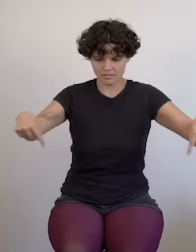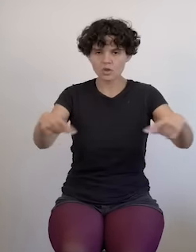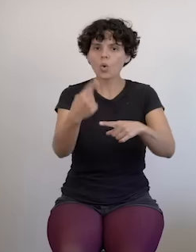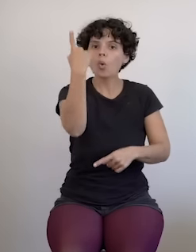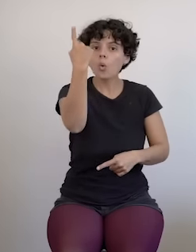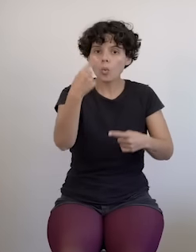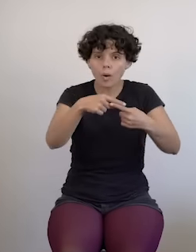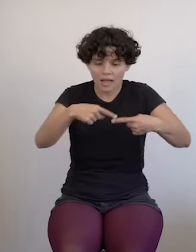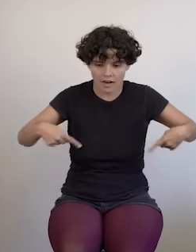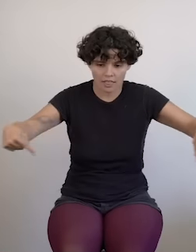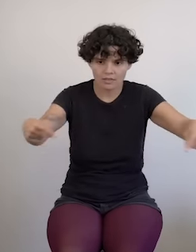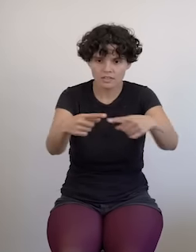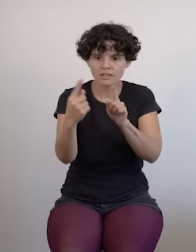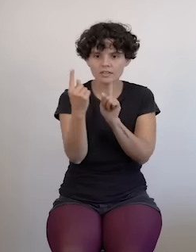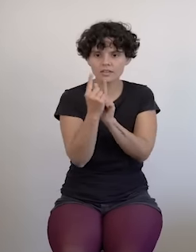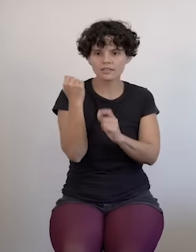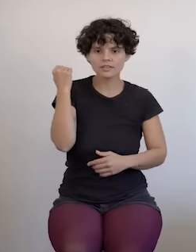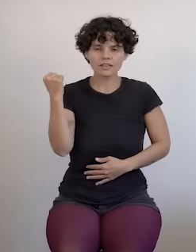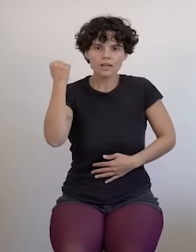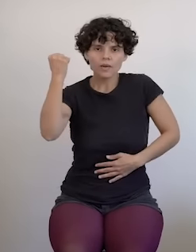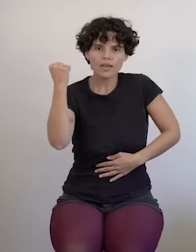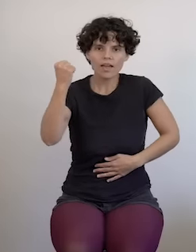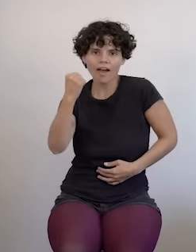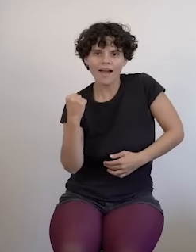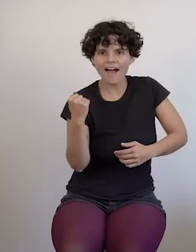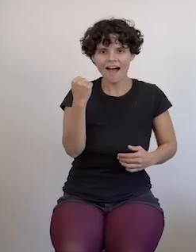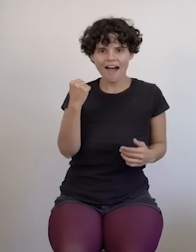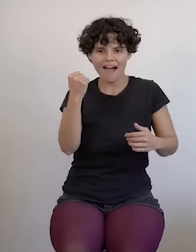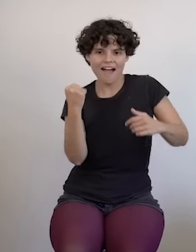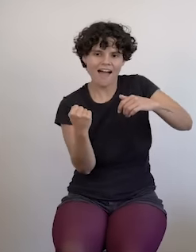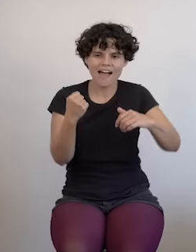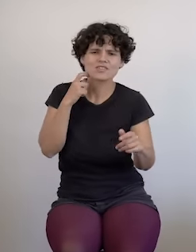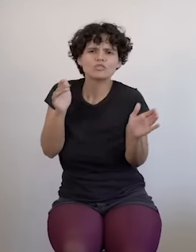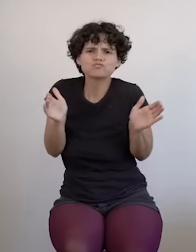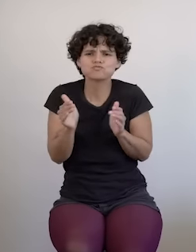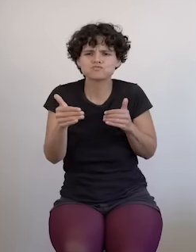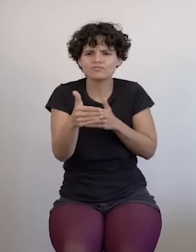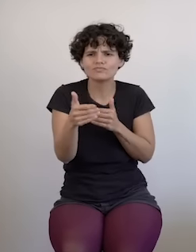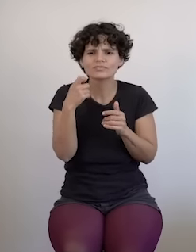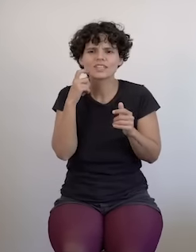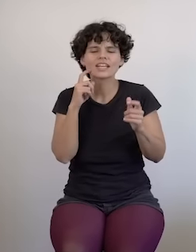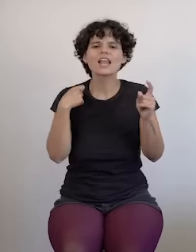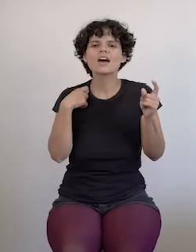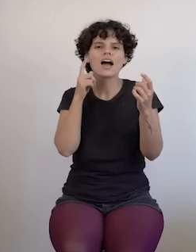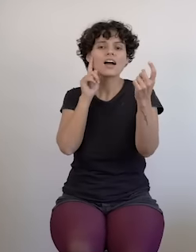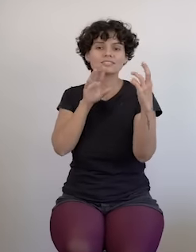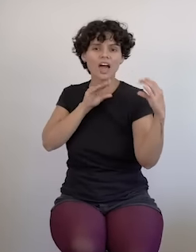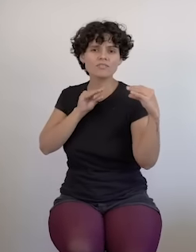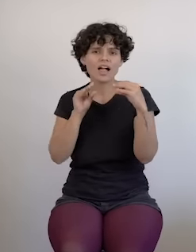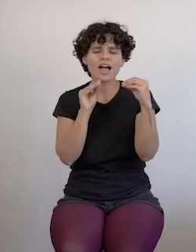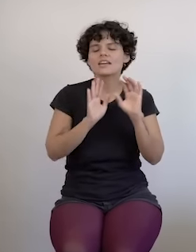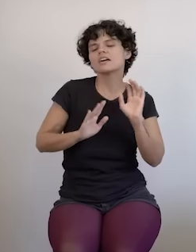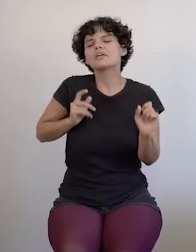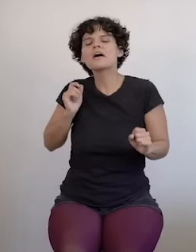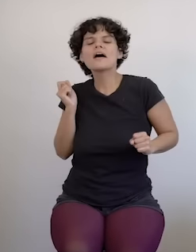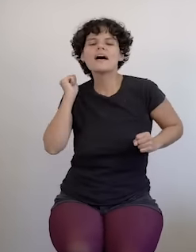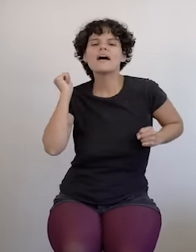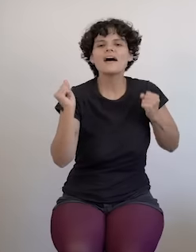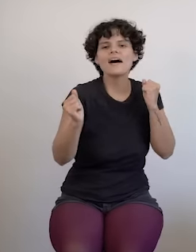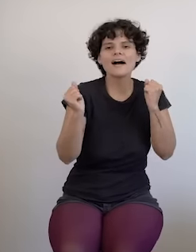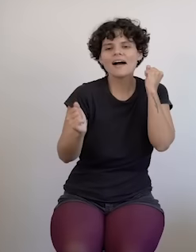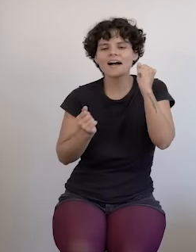va. Es que una baldosa es que en un cuadrado. Sí, aquí tenés que ponerle. Ahí. Pum, pa allá y la. ¡Pala! Así. Y dice, me obleite, pero disfruta.